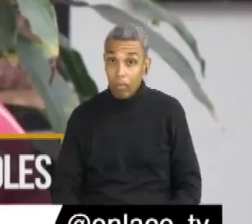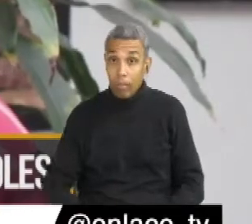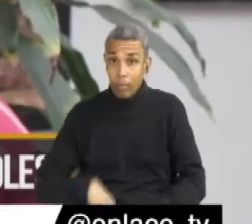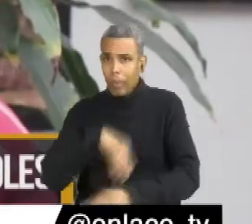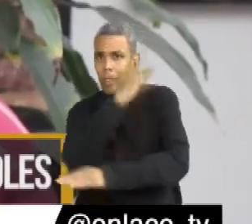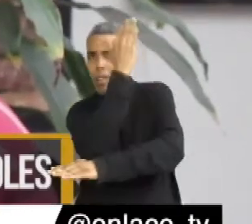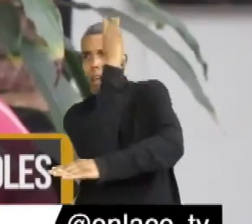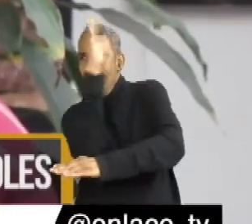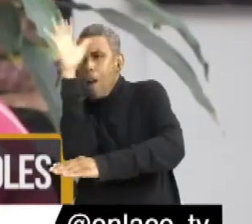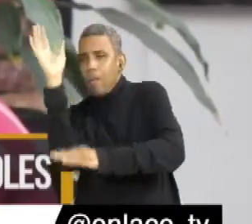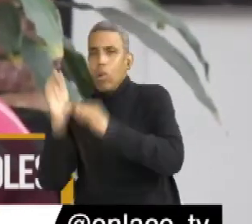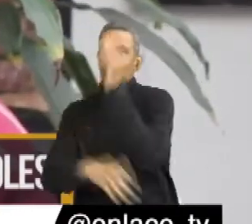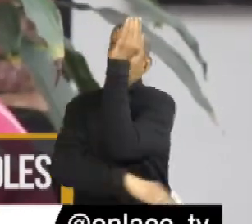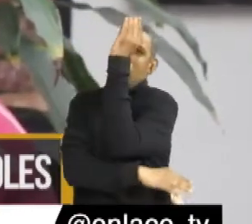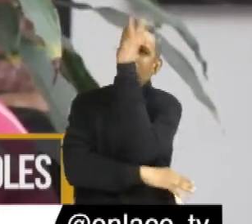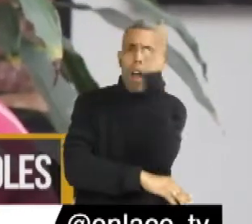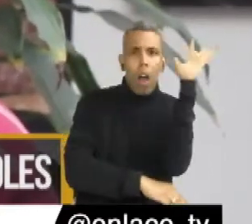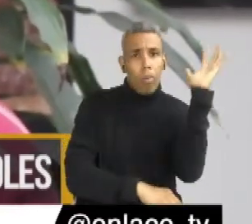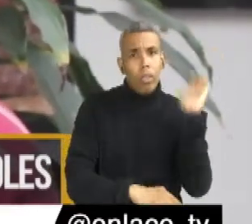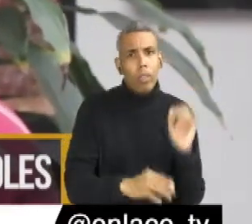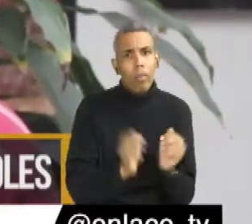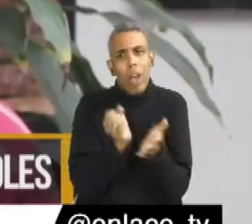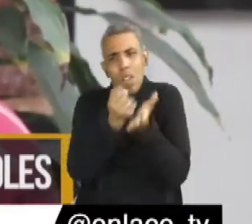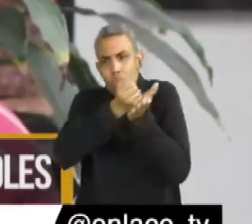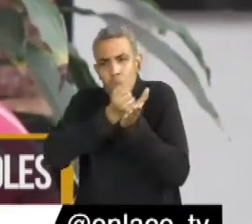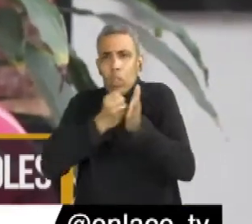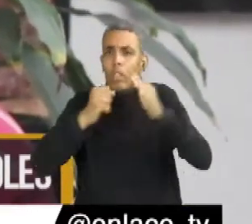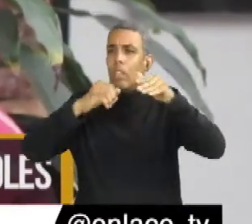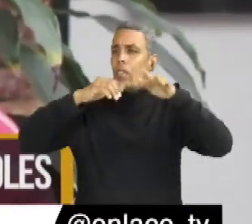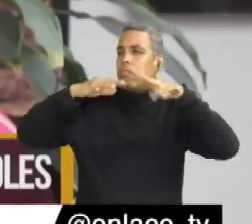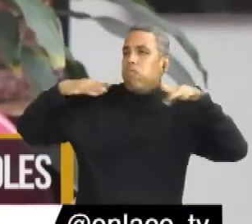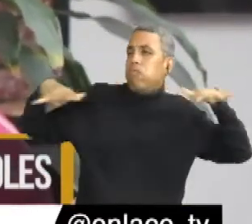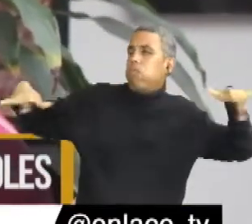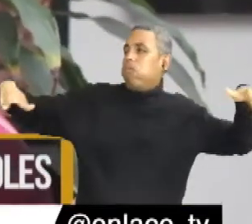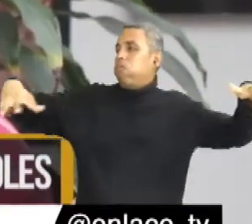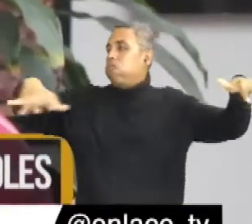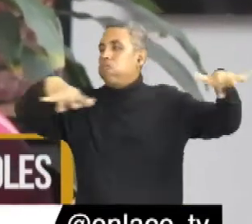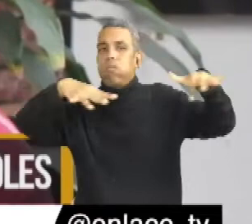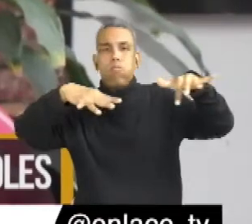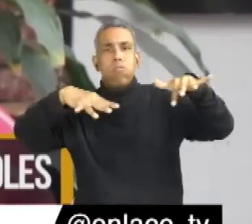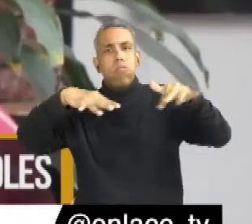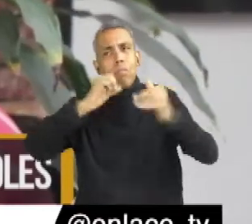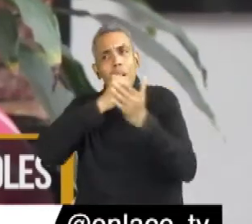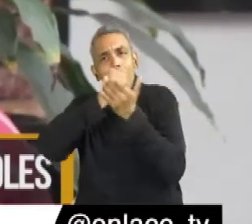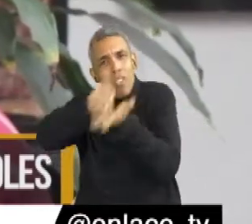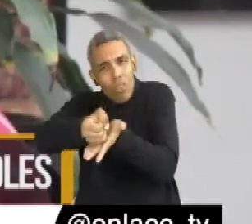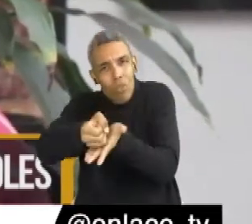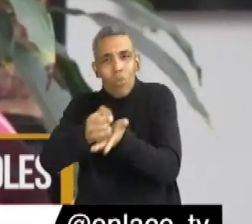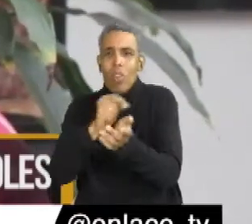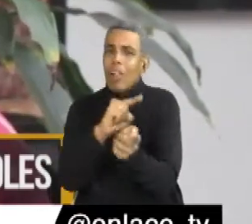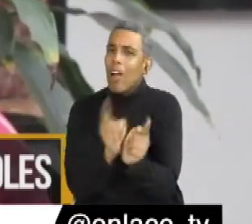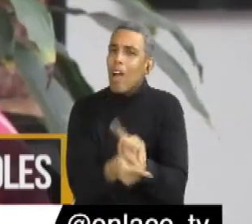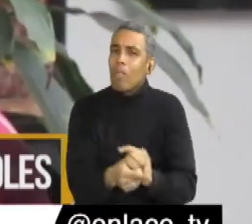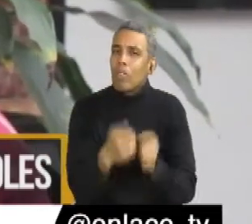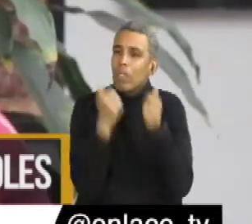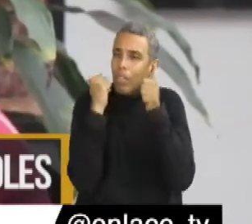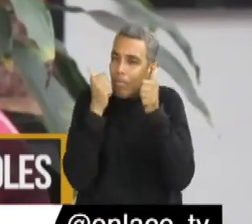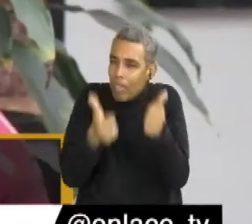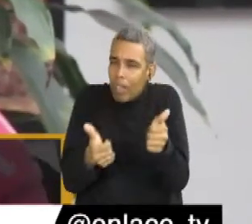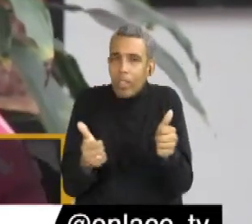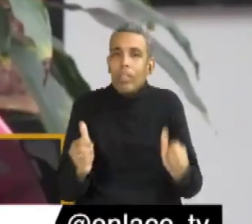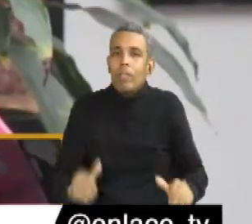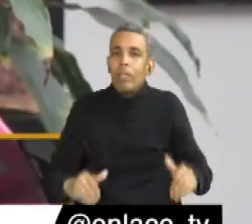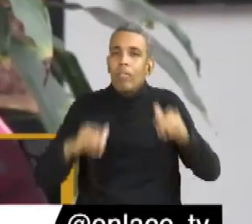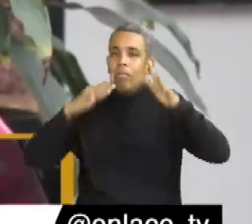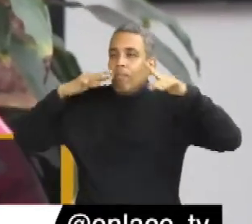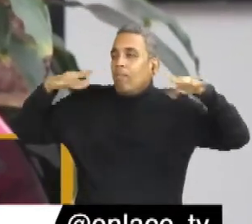aire. Nosotros necesitamos aproximadamente 22 árboles por persona para que nos ayude a que nos